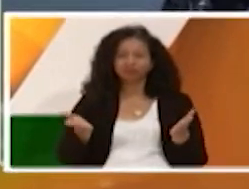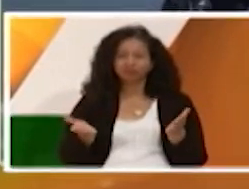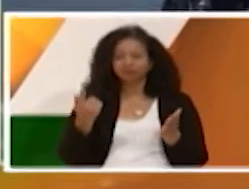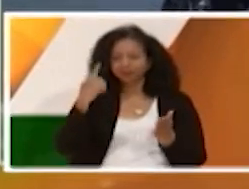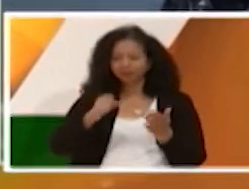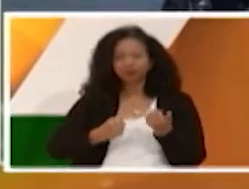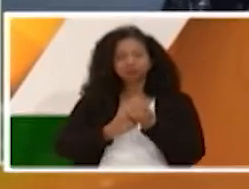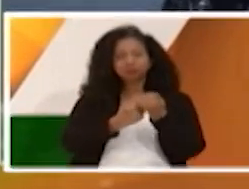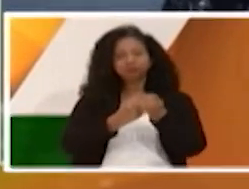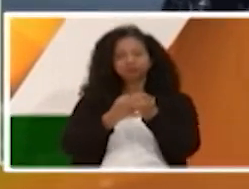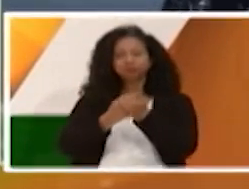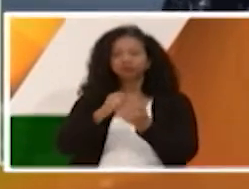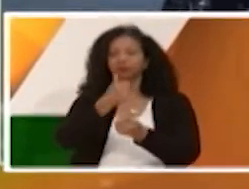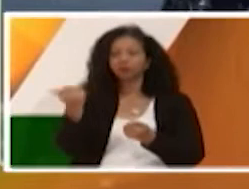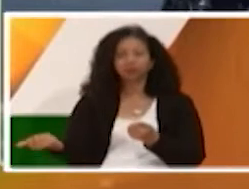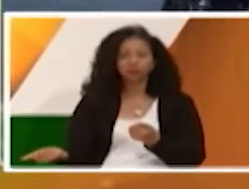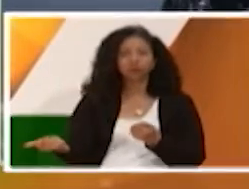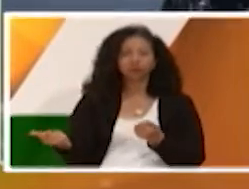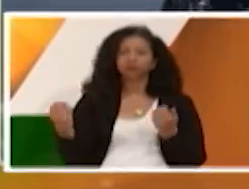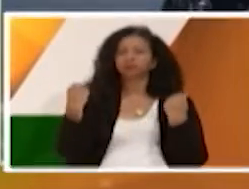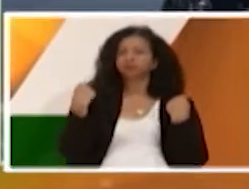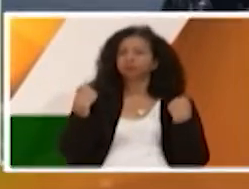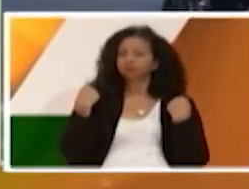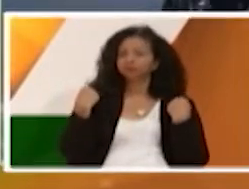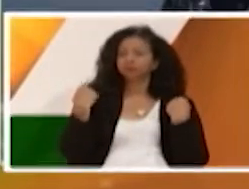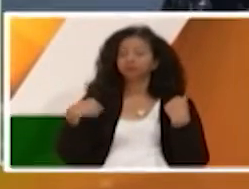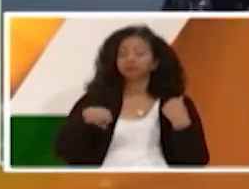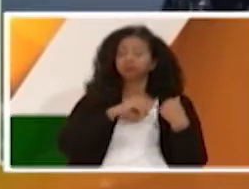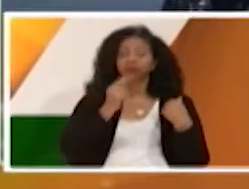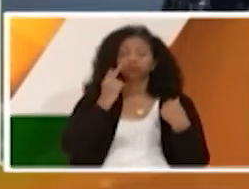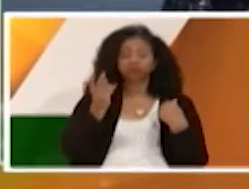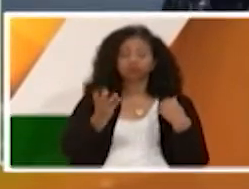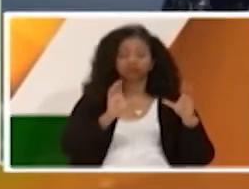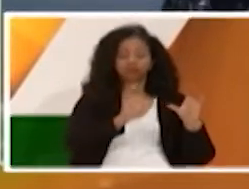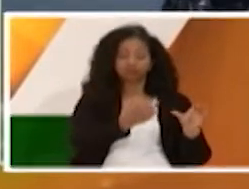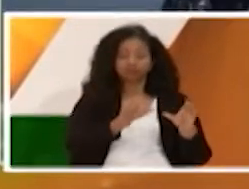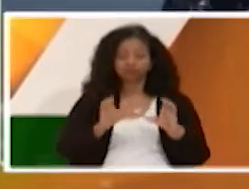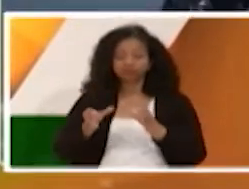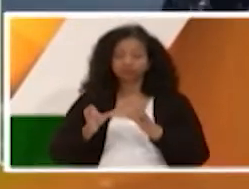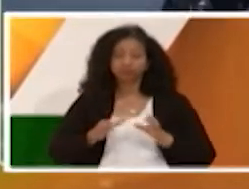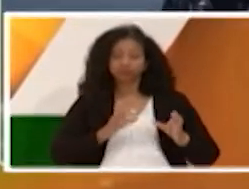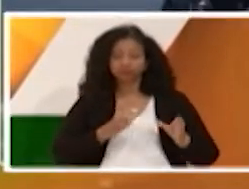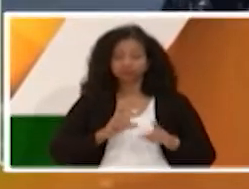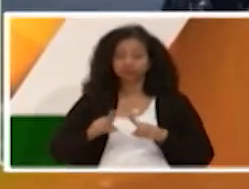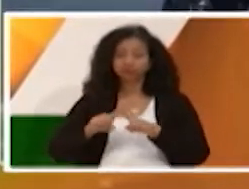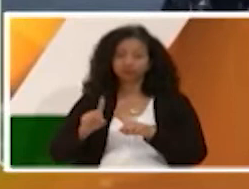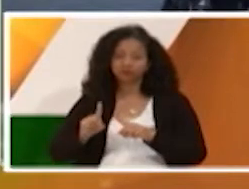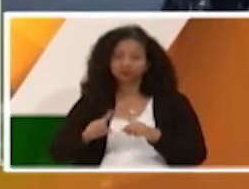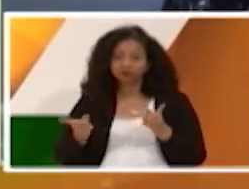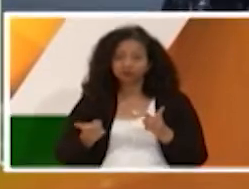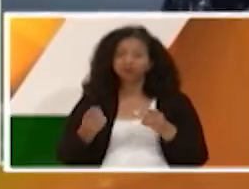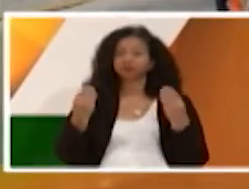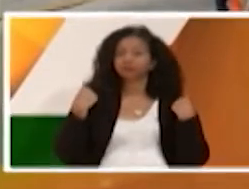competencia. Ahorita, cuando mencionaba las cuatro disciplinas que fueron a los Juegos Deportivos y